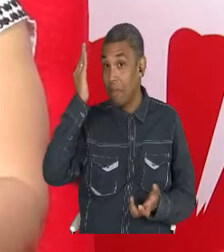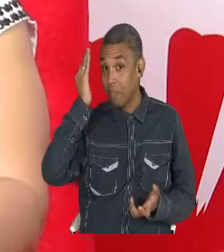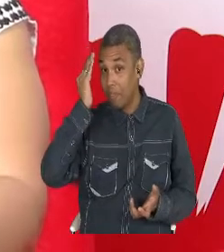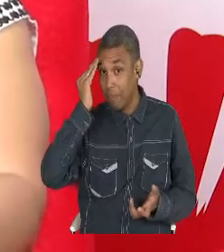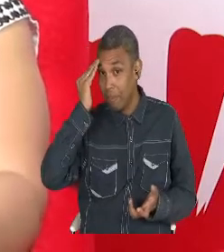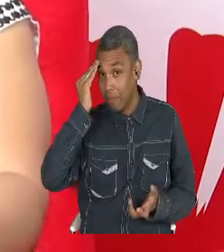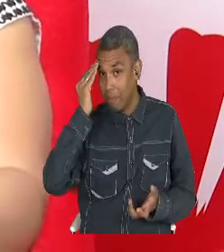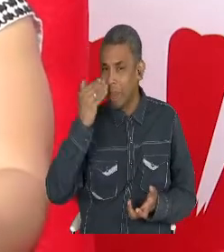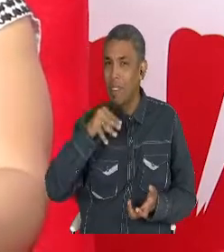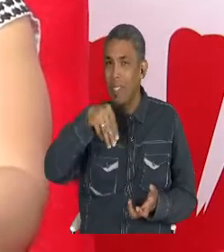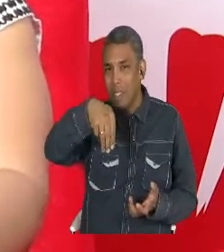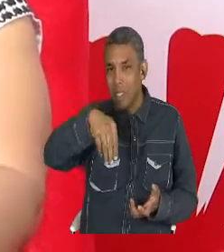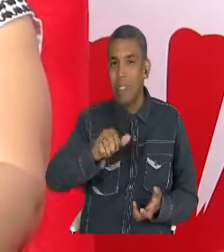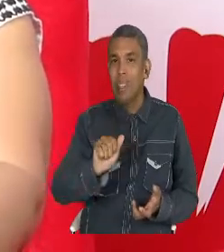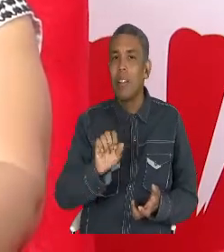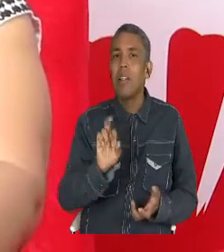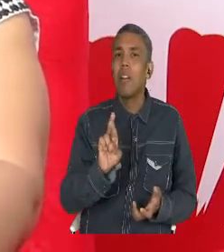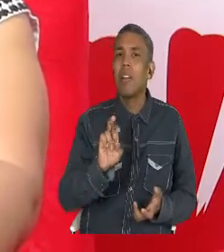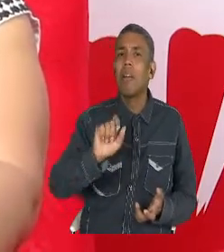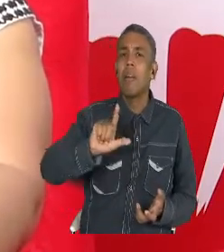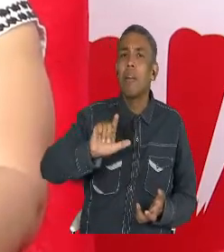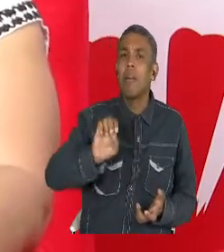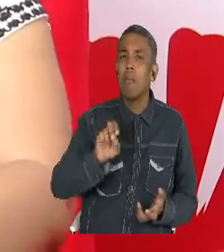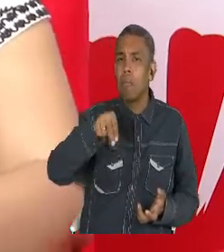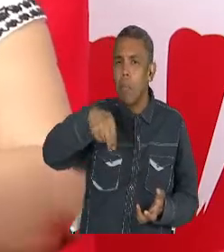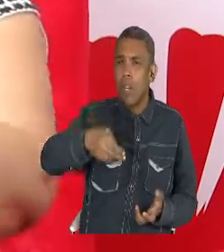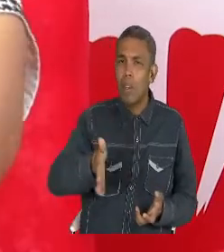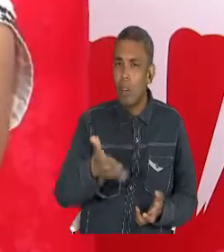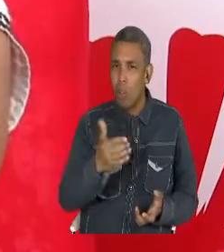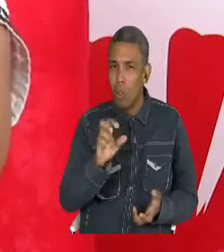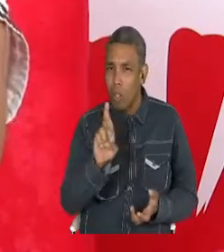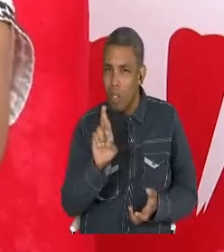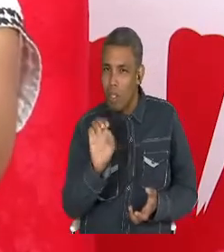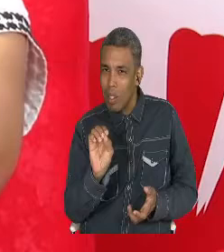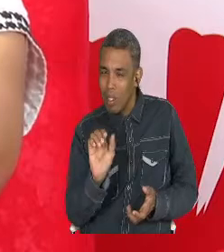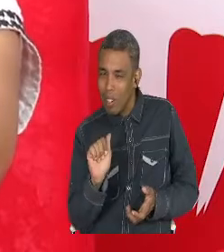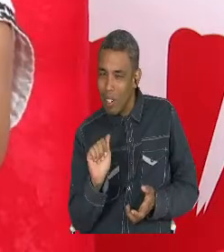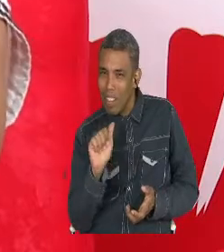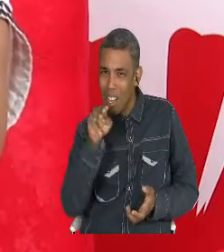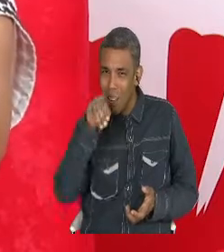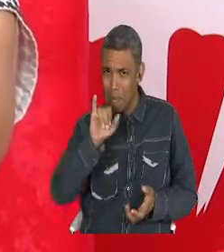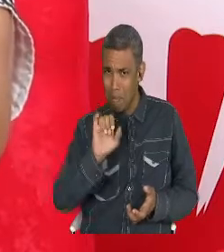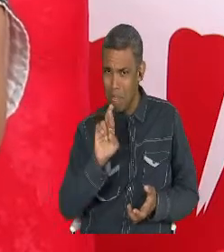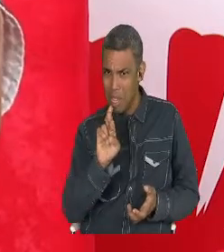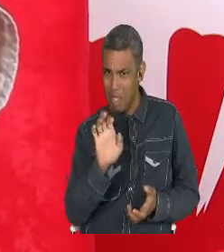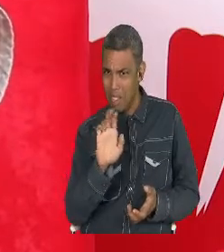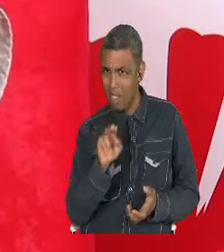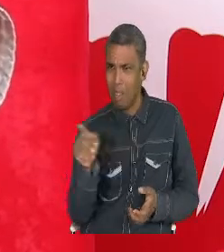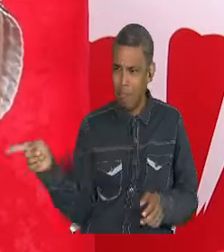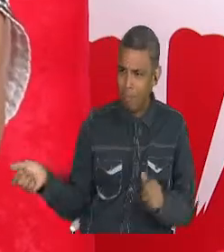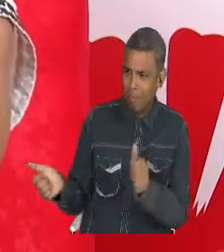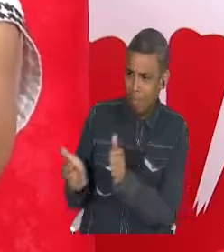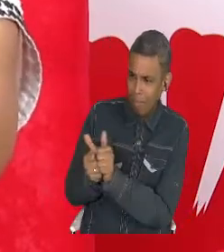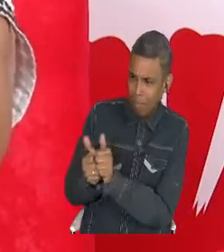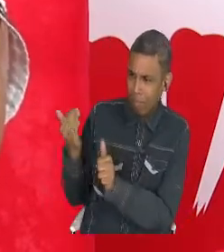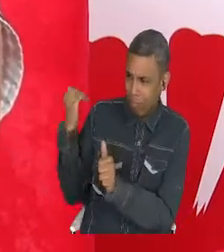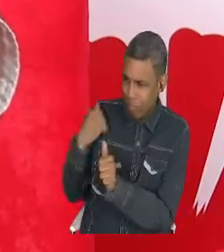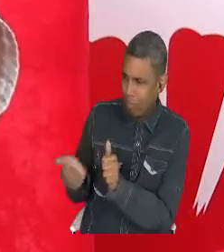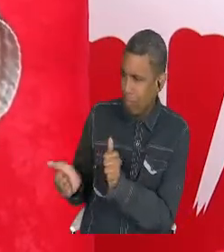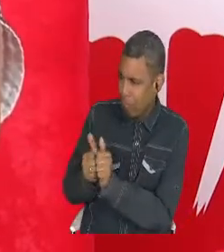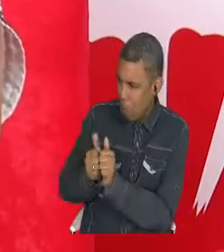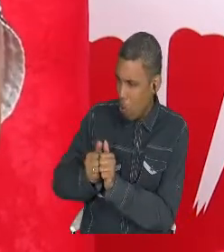con Marlon Ramírez, artista también de nuestra ciudad, pero cuéntanos un poco acerca de esa historia, ¿dónde nace Sandra?